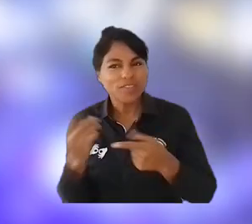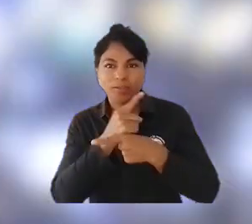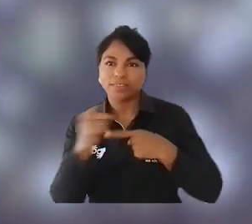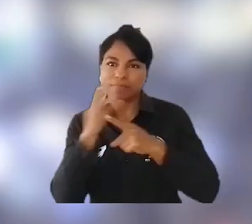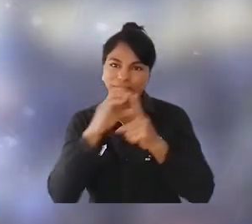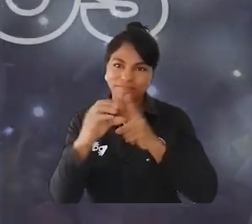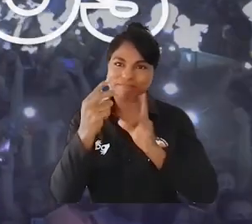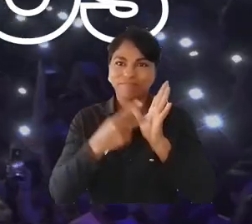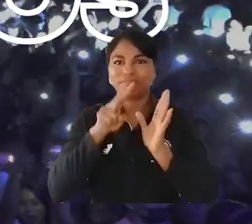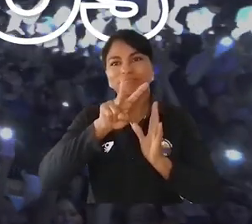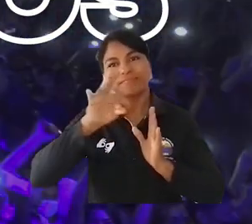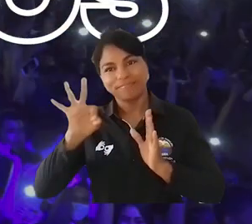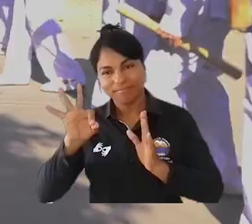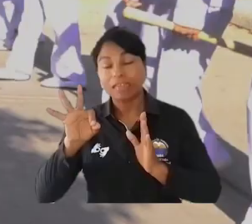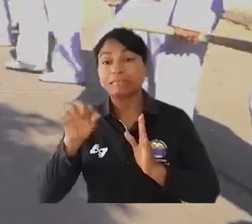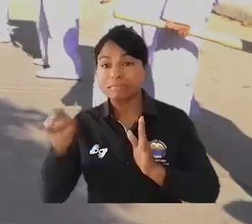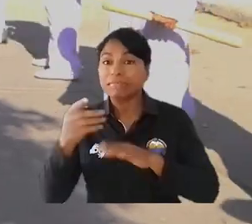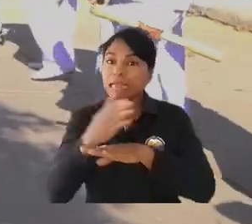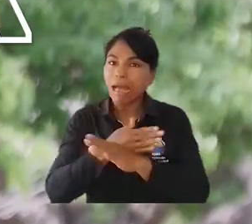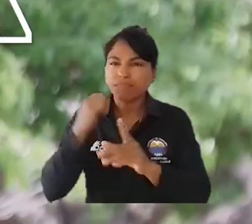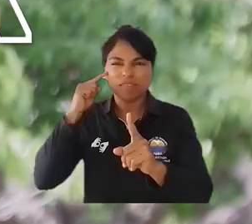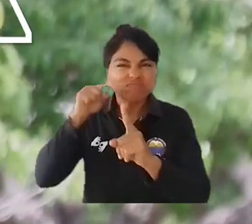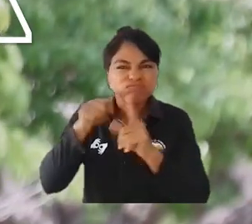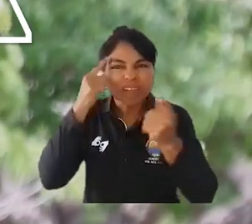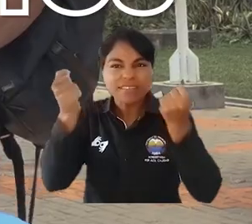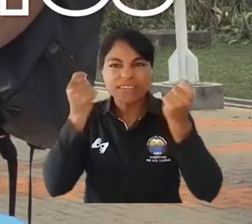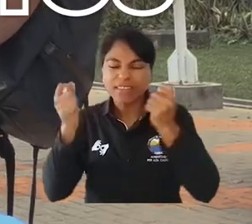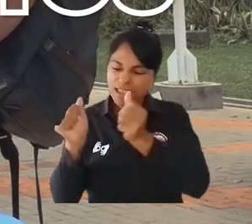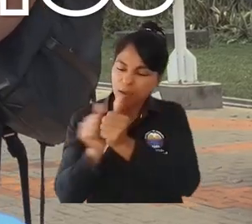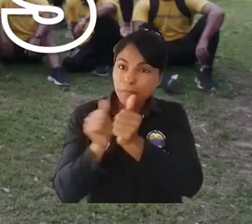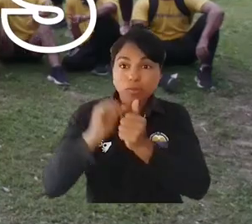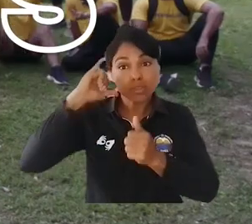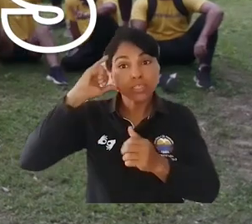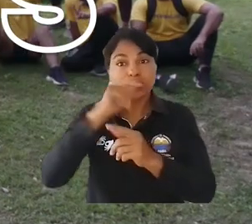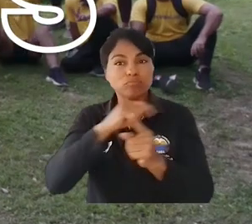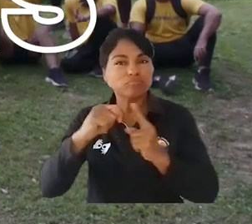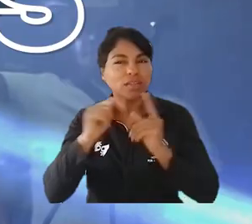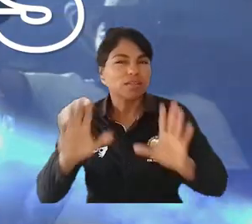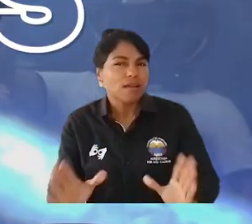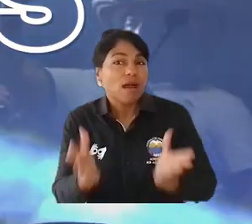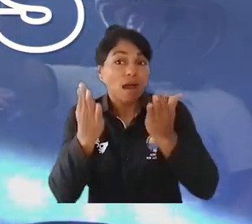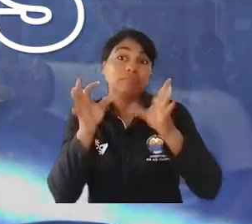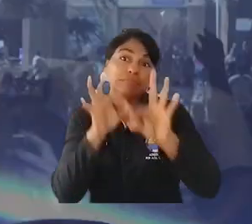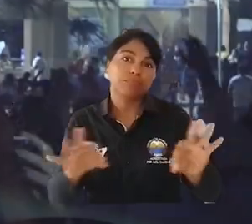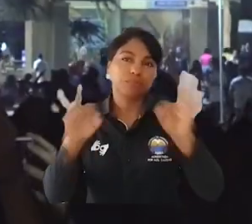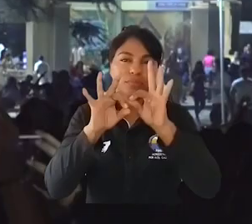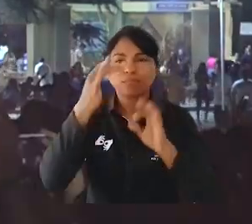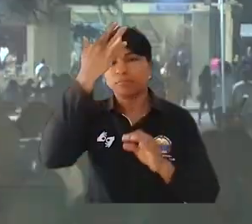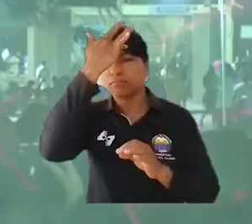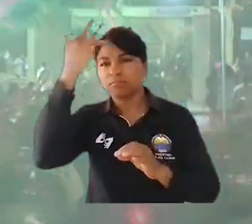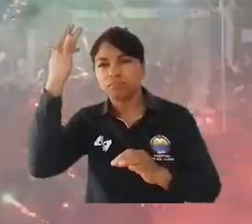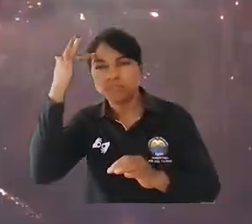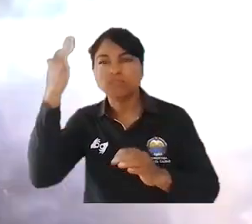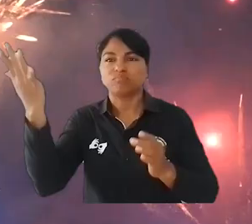Cultural 2023, conforme con las estrategias de acompañamiento psicosocial que buscan sensibilizar sobre la importancia de cuidar la salud